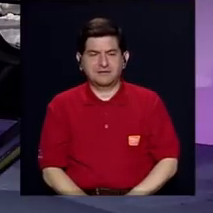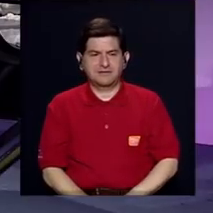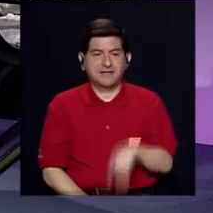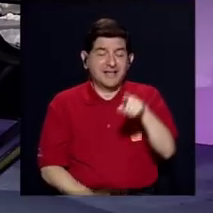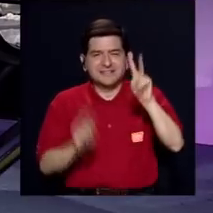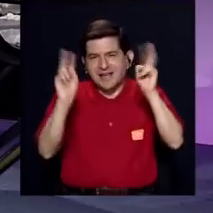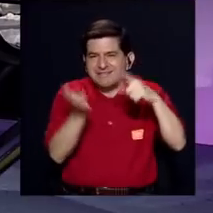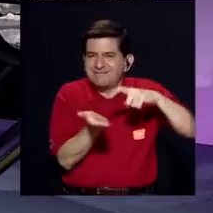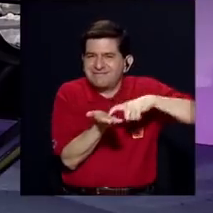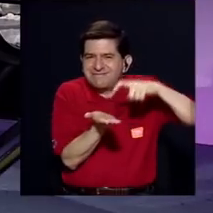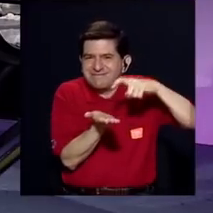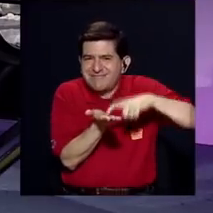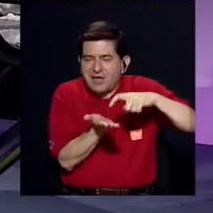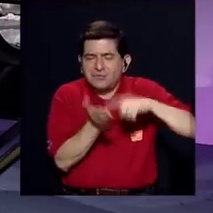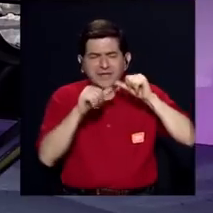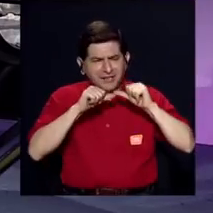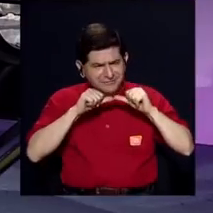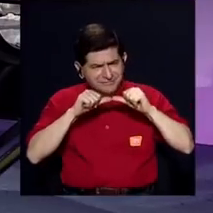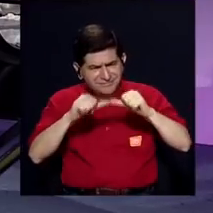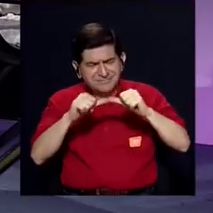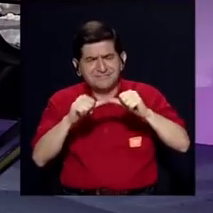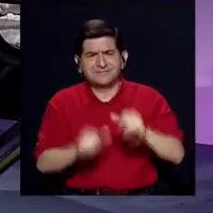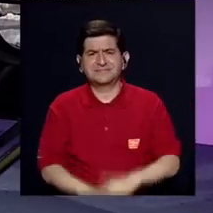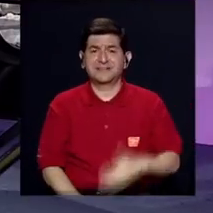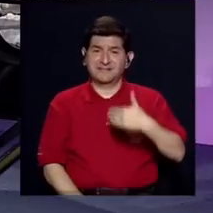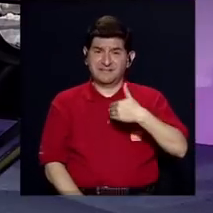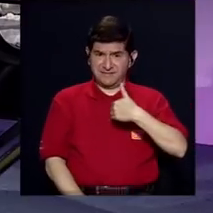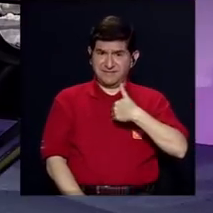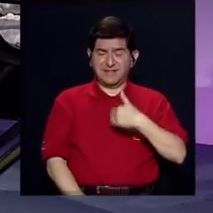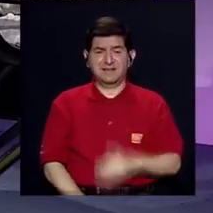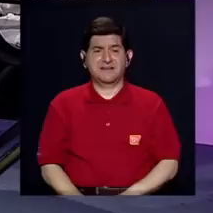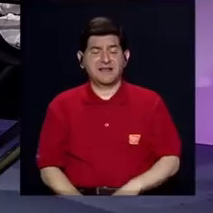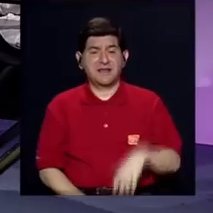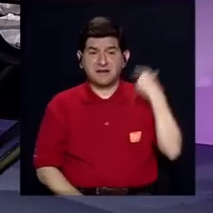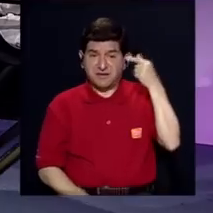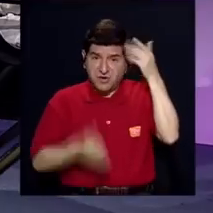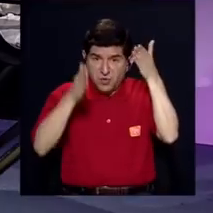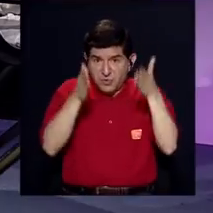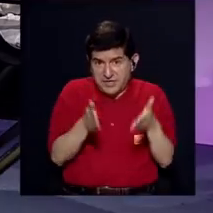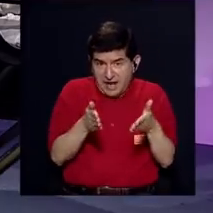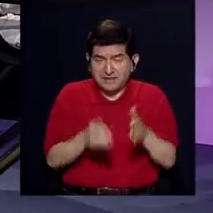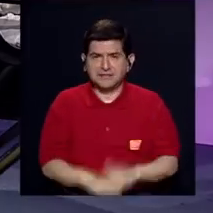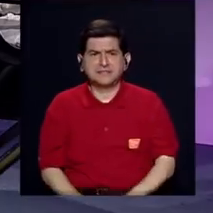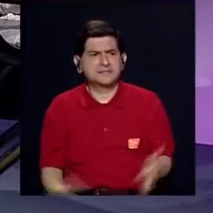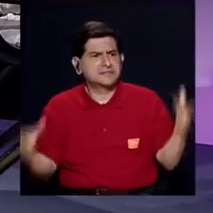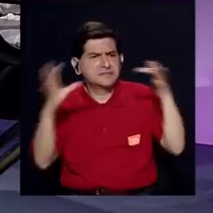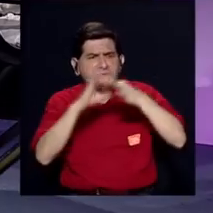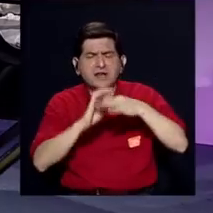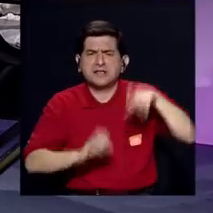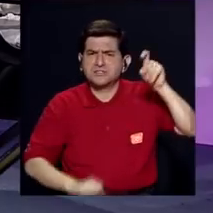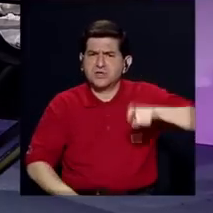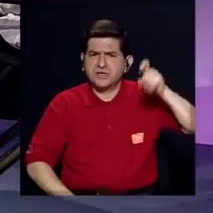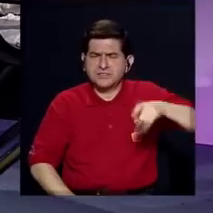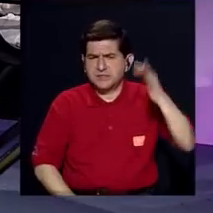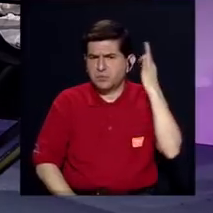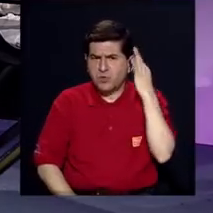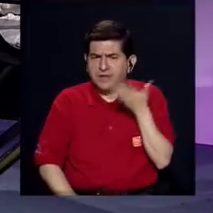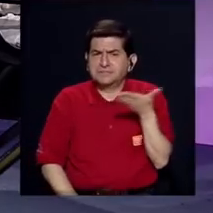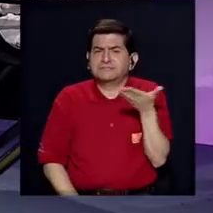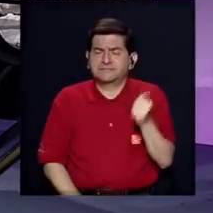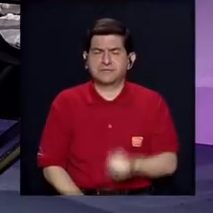que todavía estamos haciéndole a nuestros gobernantes en torno a las necesidades de las mujeres